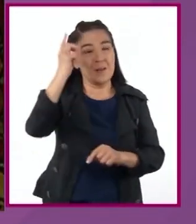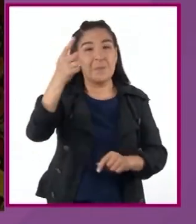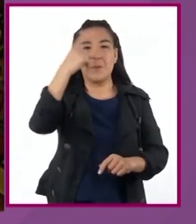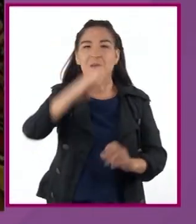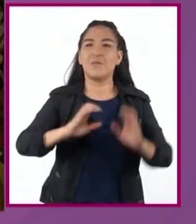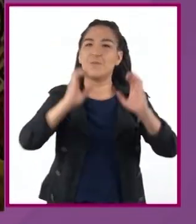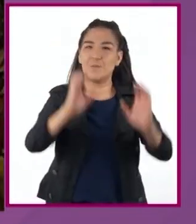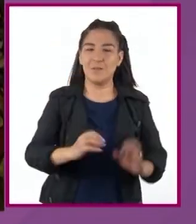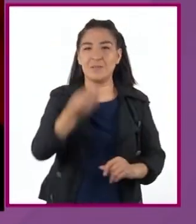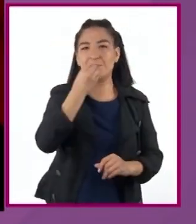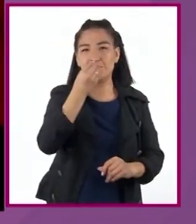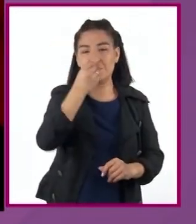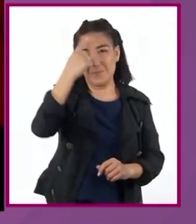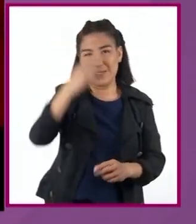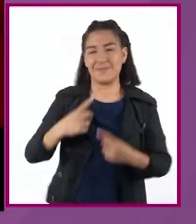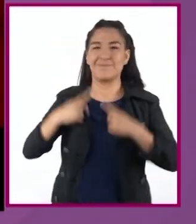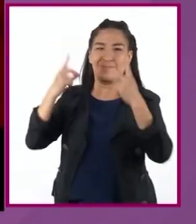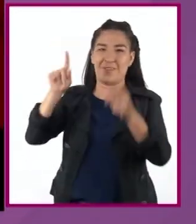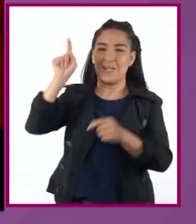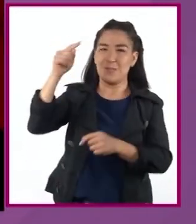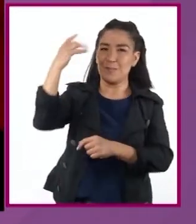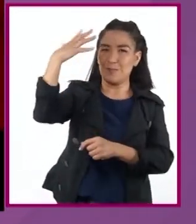y alimentar al sol.